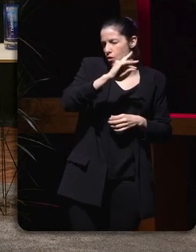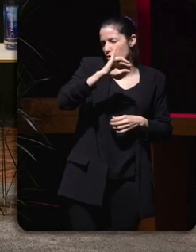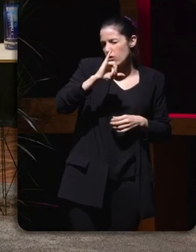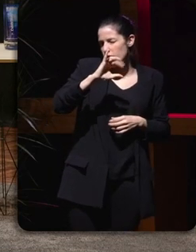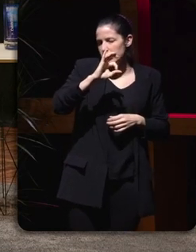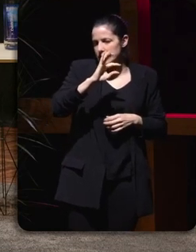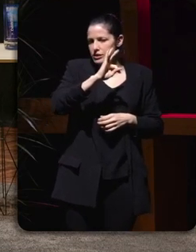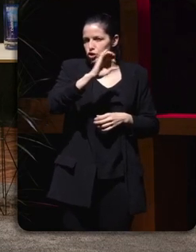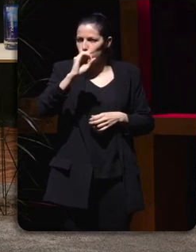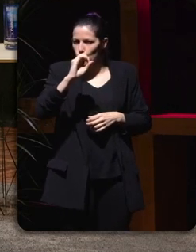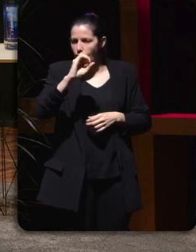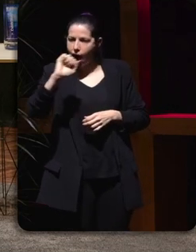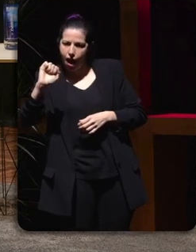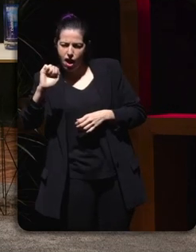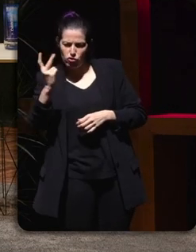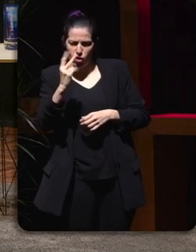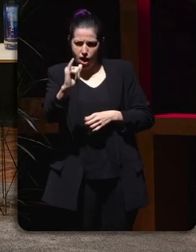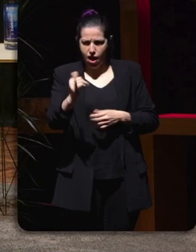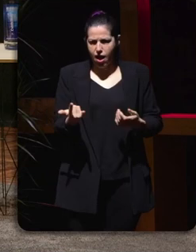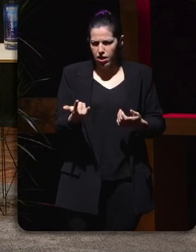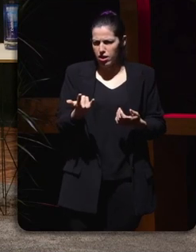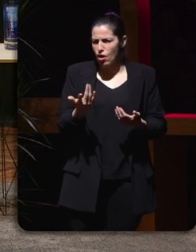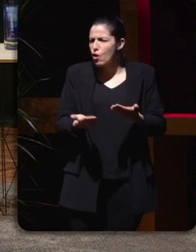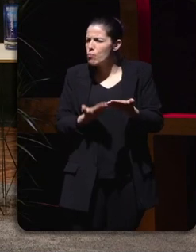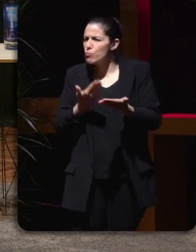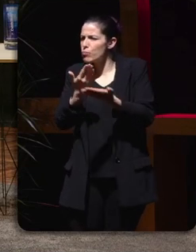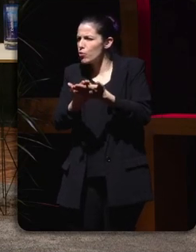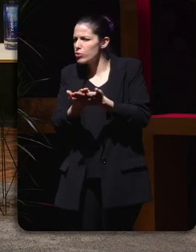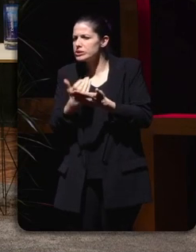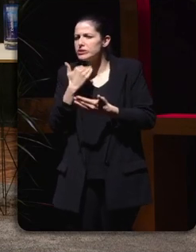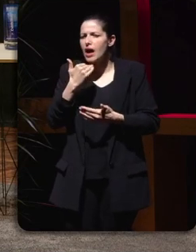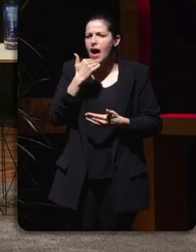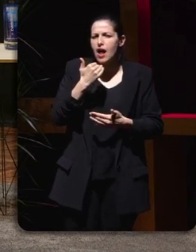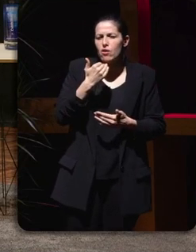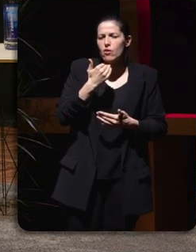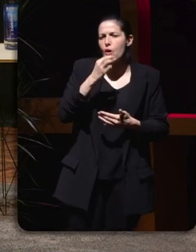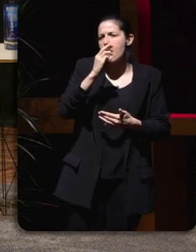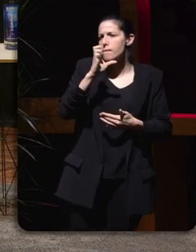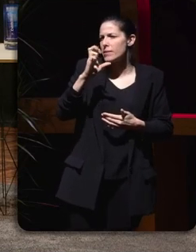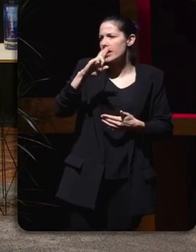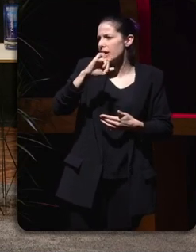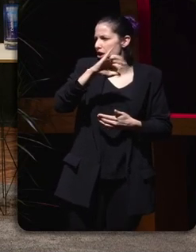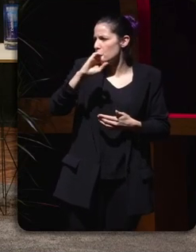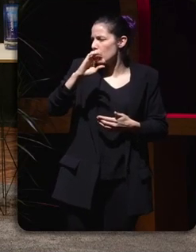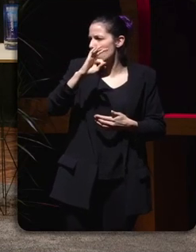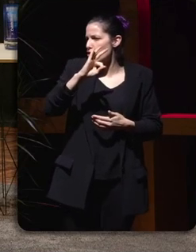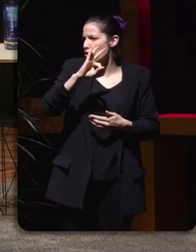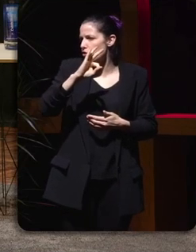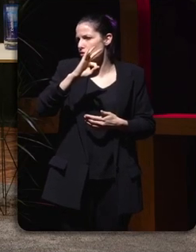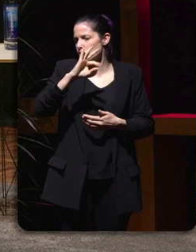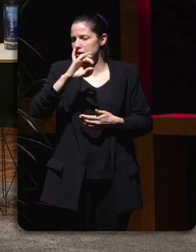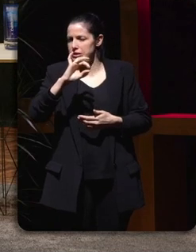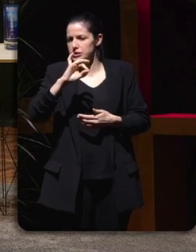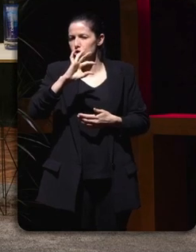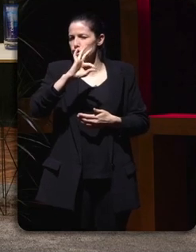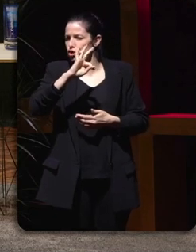dónde está la diferencia pero nadie habéis escuchado Alguna vez alguien proponer periodista Por qué ponen ese ejemplo si